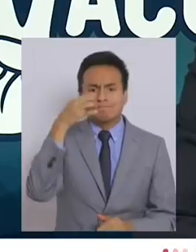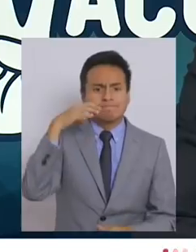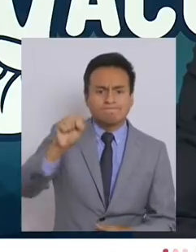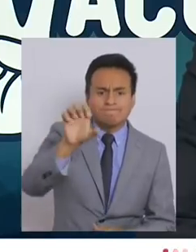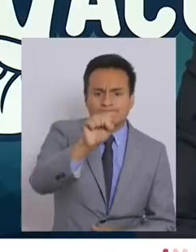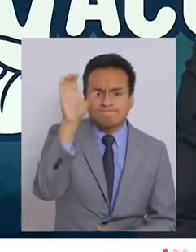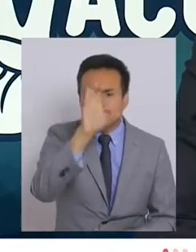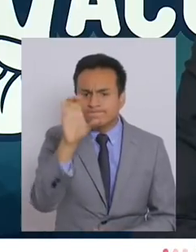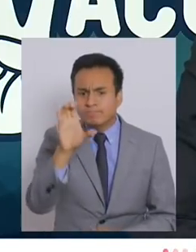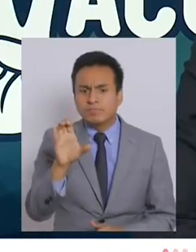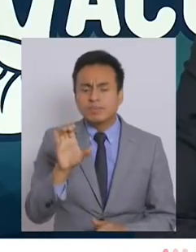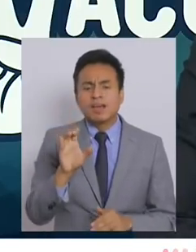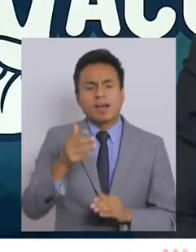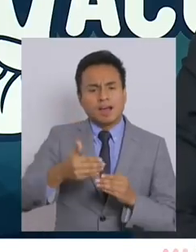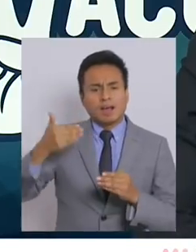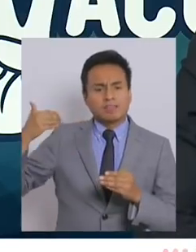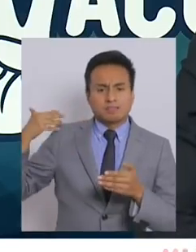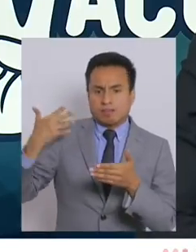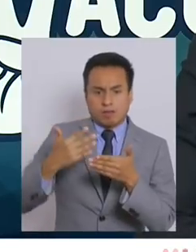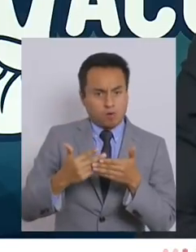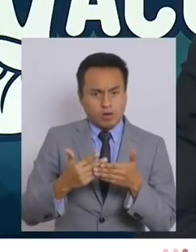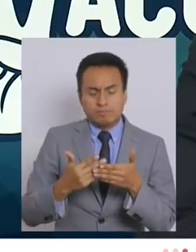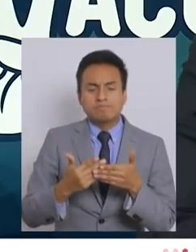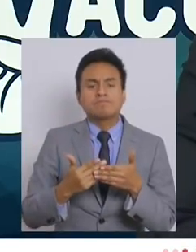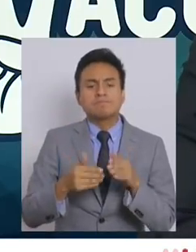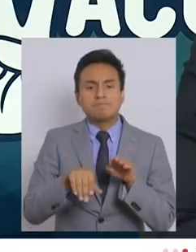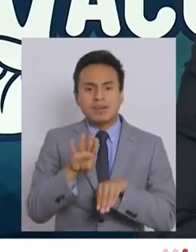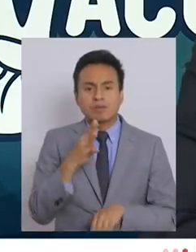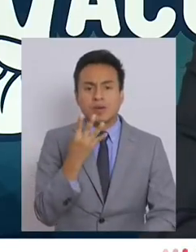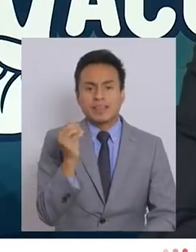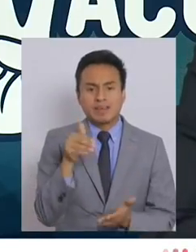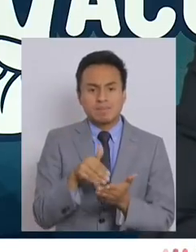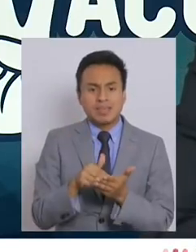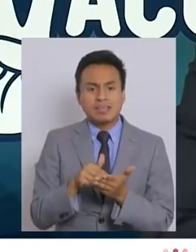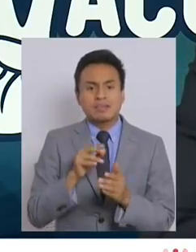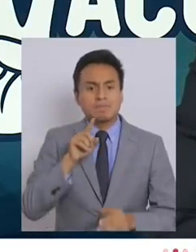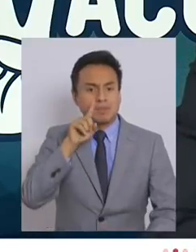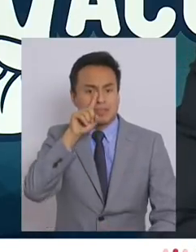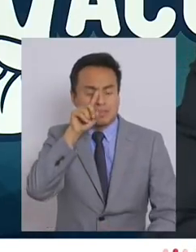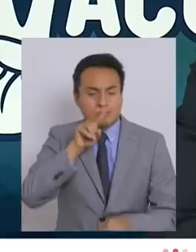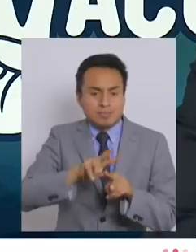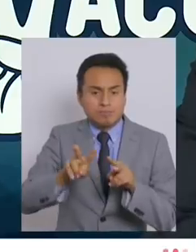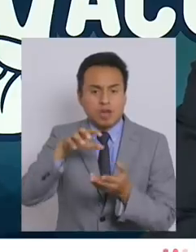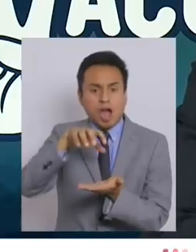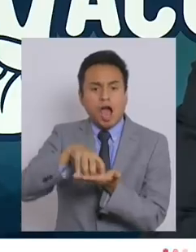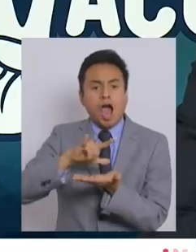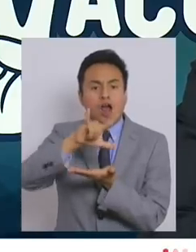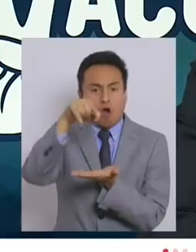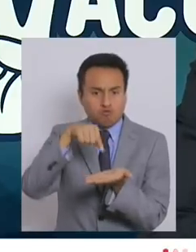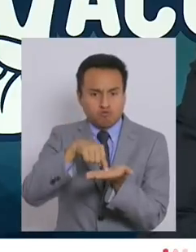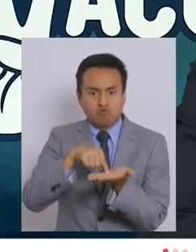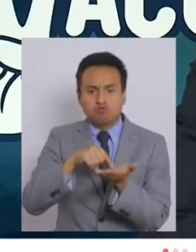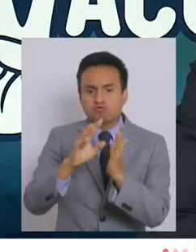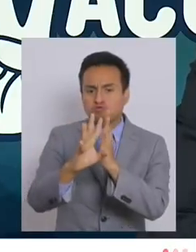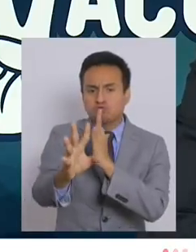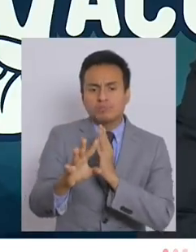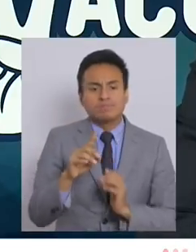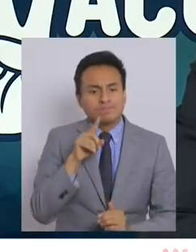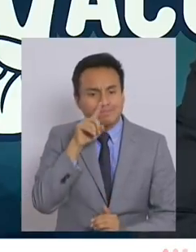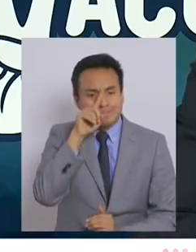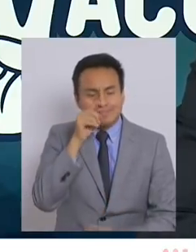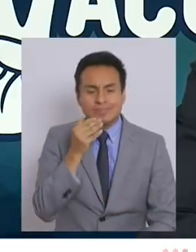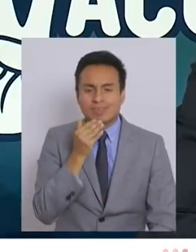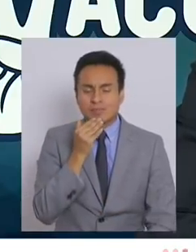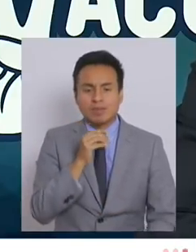desde el index de esa época hasta ahora hemos tomado más de 40 mil exámenes psr en el aeropuerto pero también